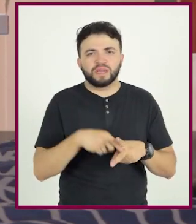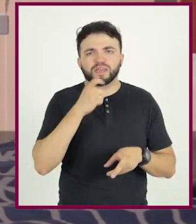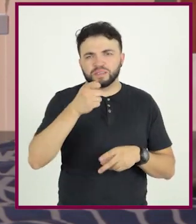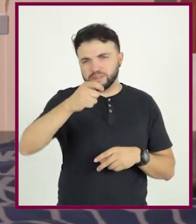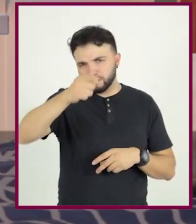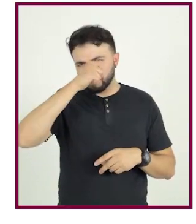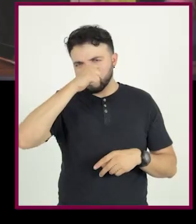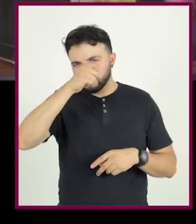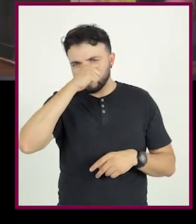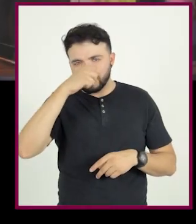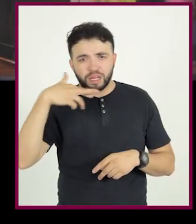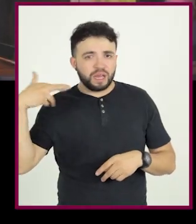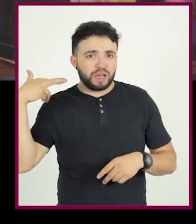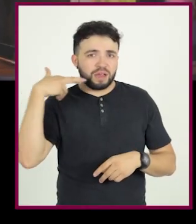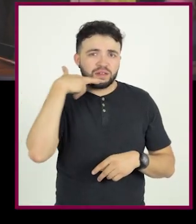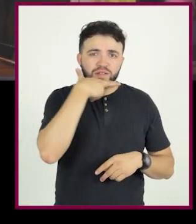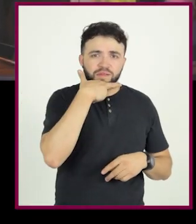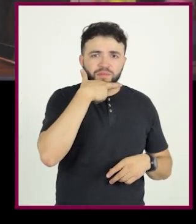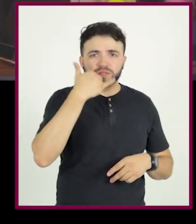investigadores...